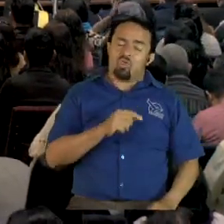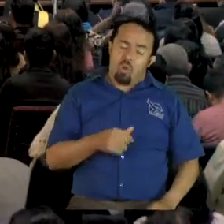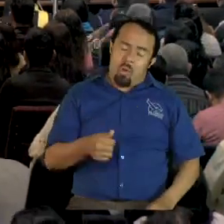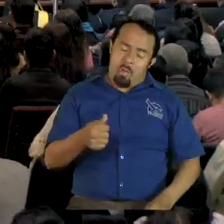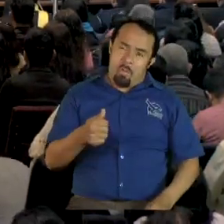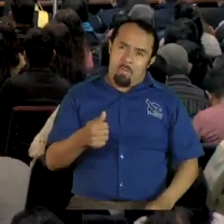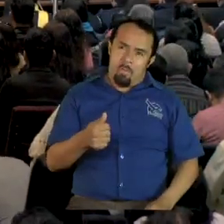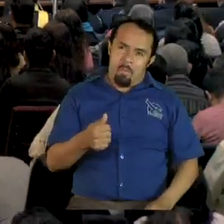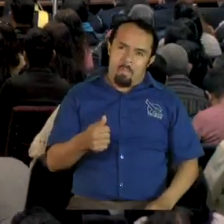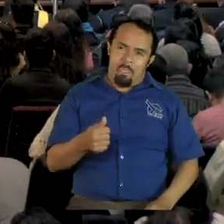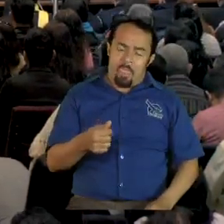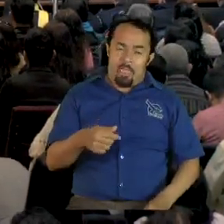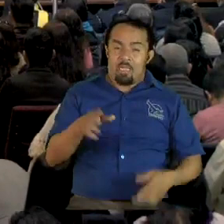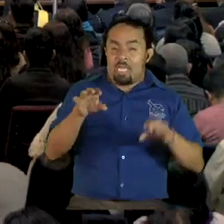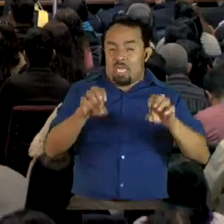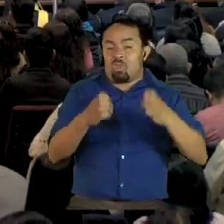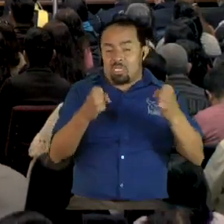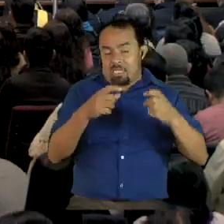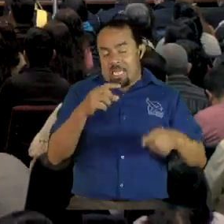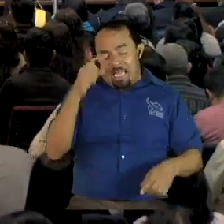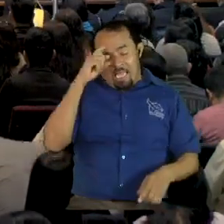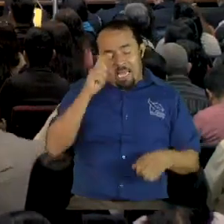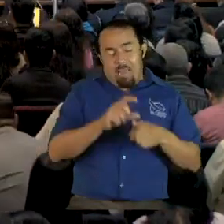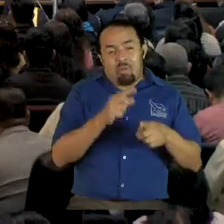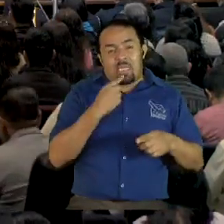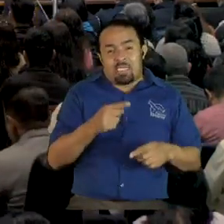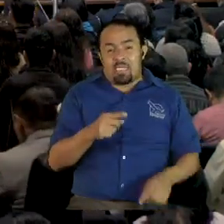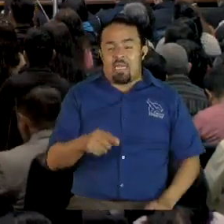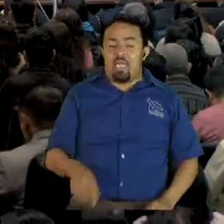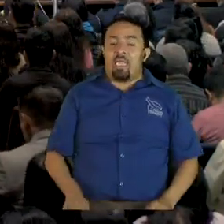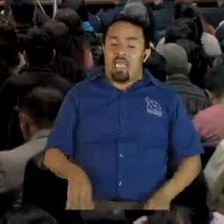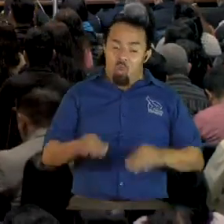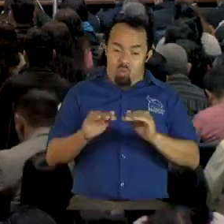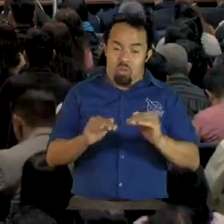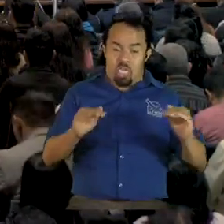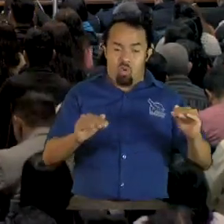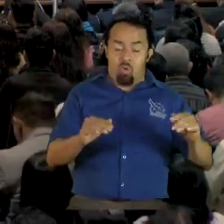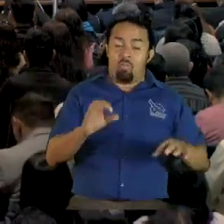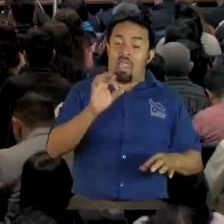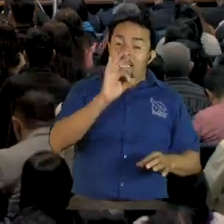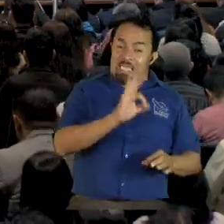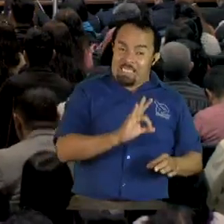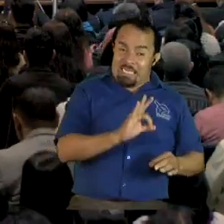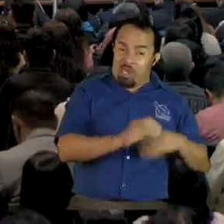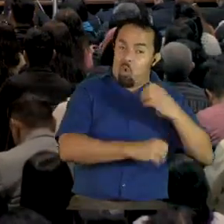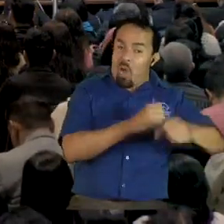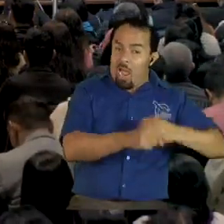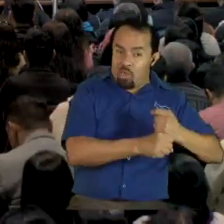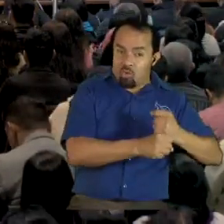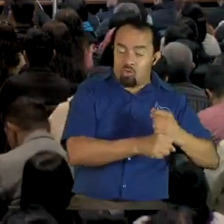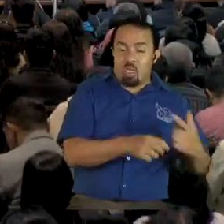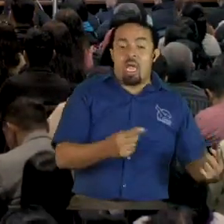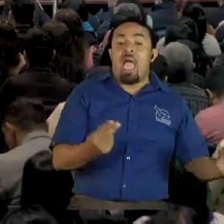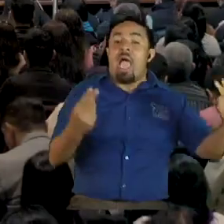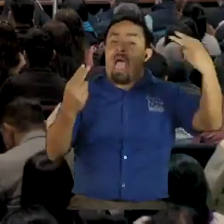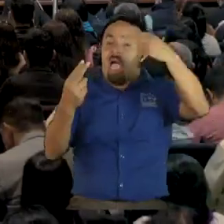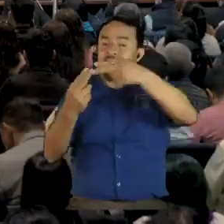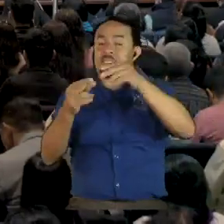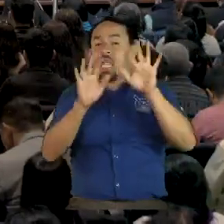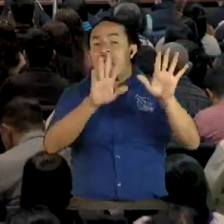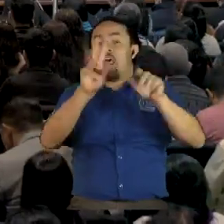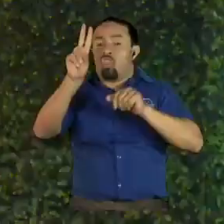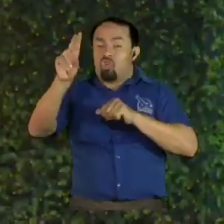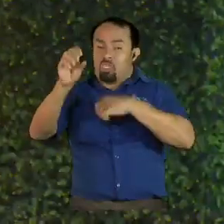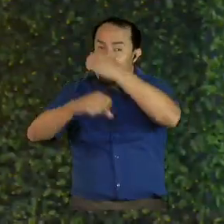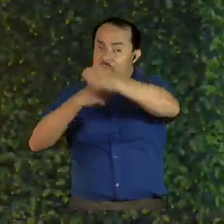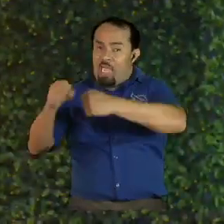tiempo. Podríamos decir que un niño de 0 a 12 años todavía